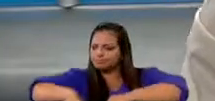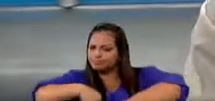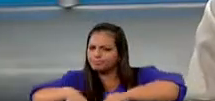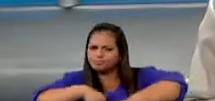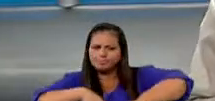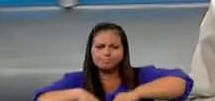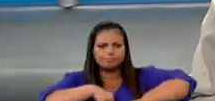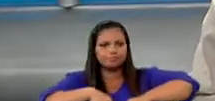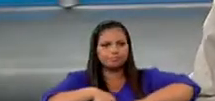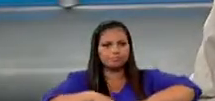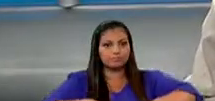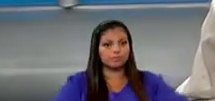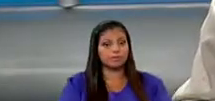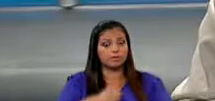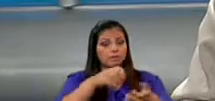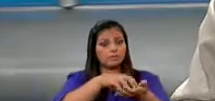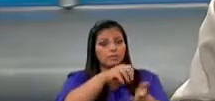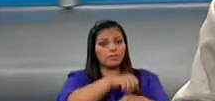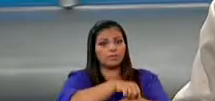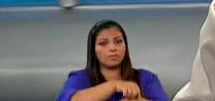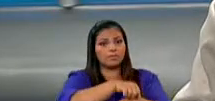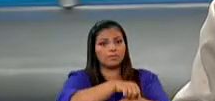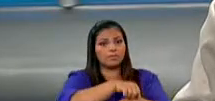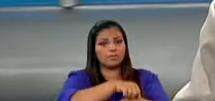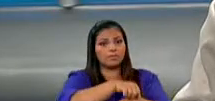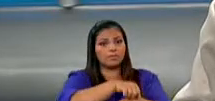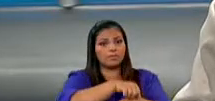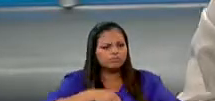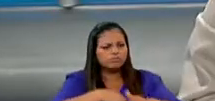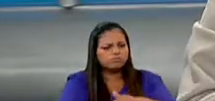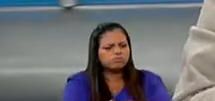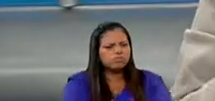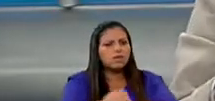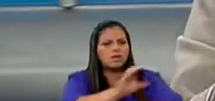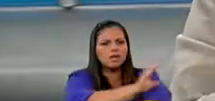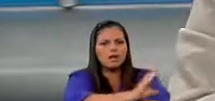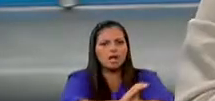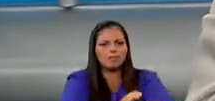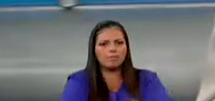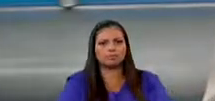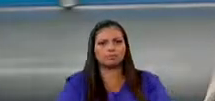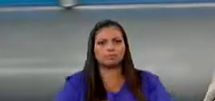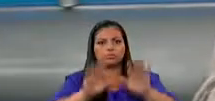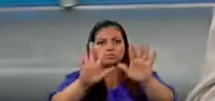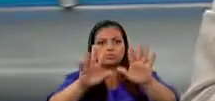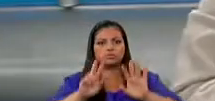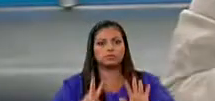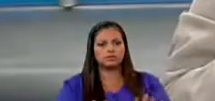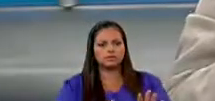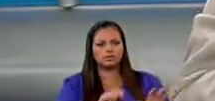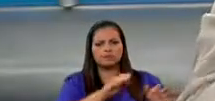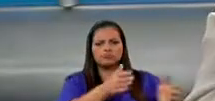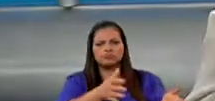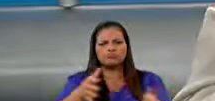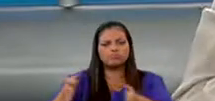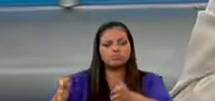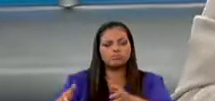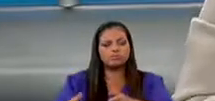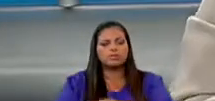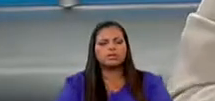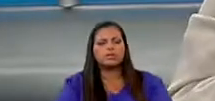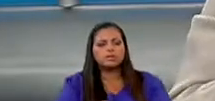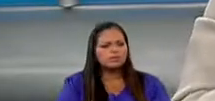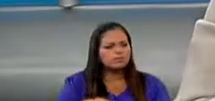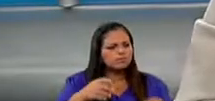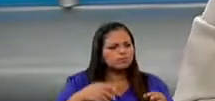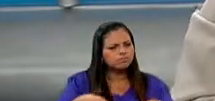incautó 17 haciendas bananeras que ahora son investigadas, no las haciendas, sino por qué se compraron, cómo se